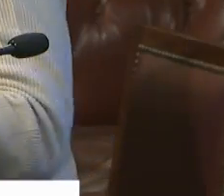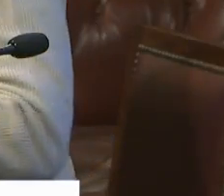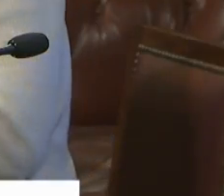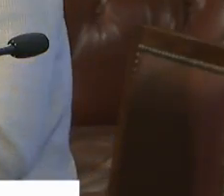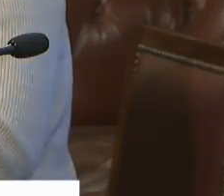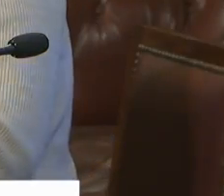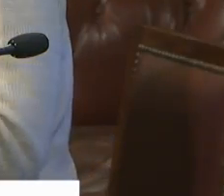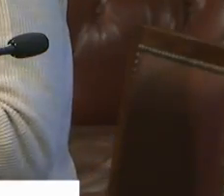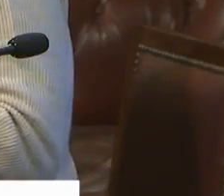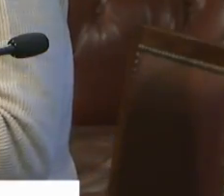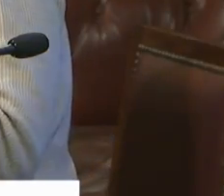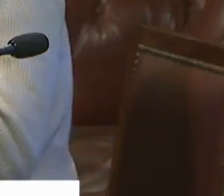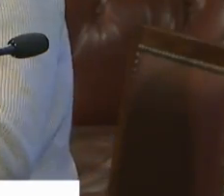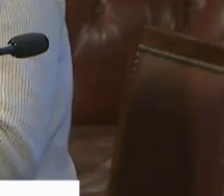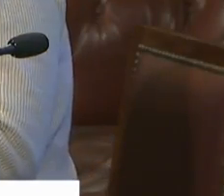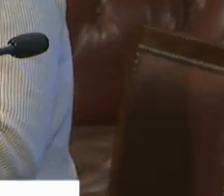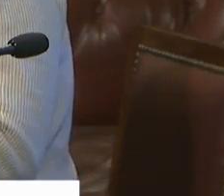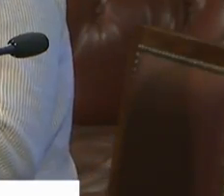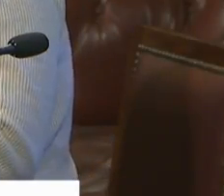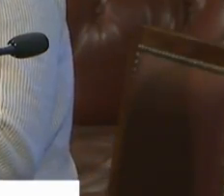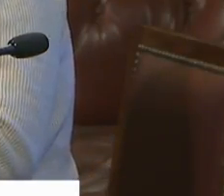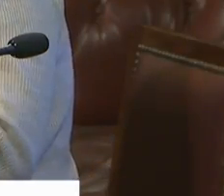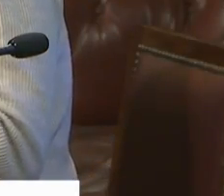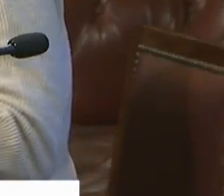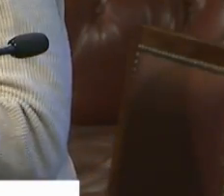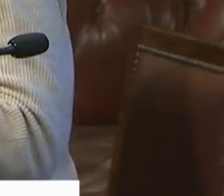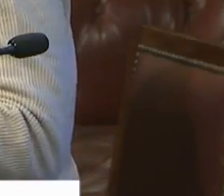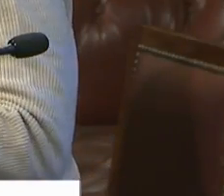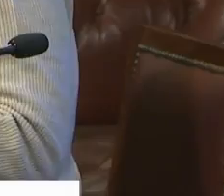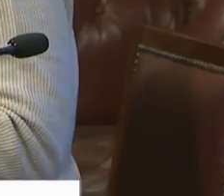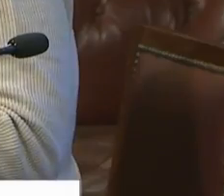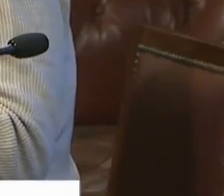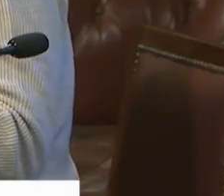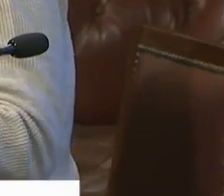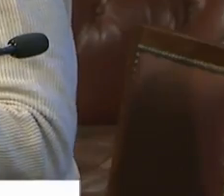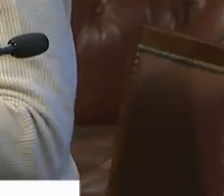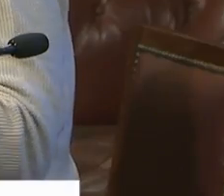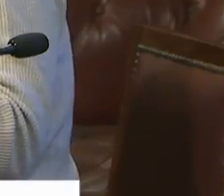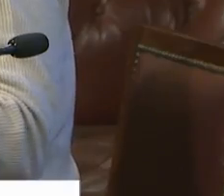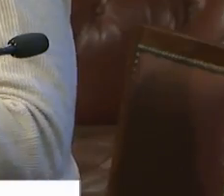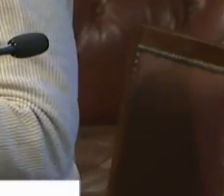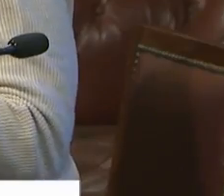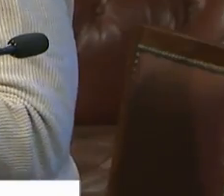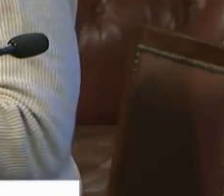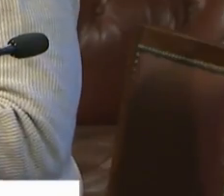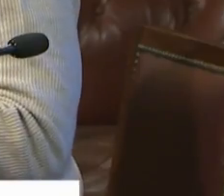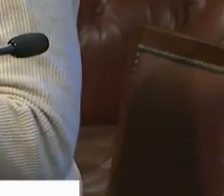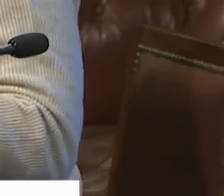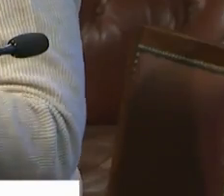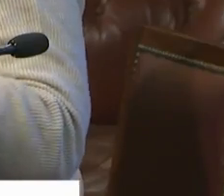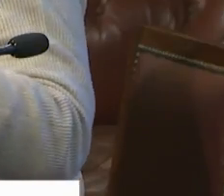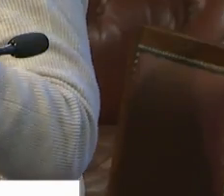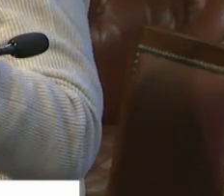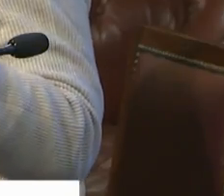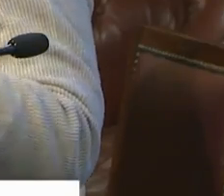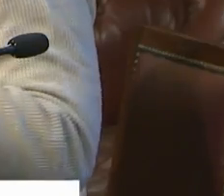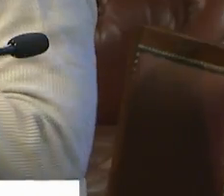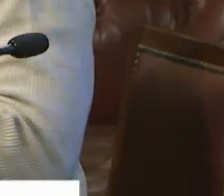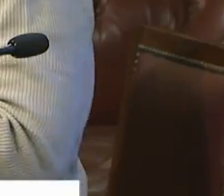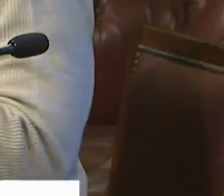por supuesto hay otras terminologías que por suerte han sido desterradas como iniciado o minusválido